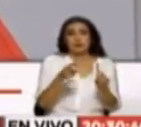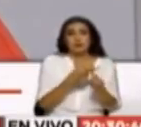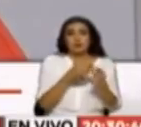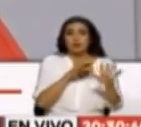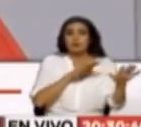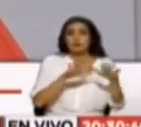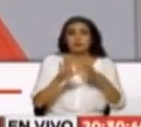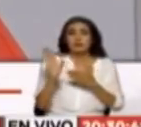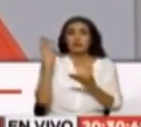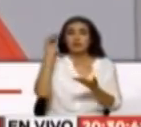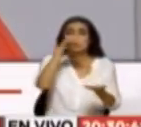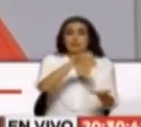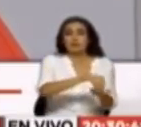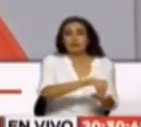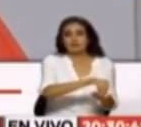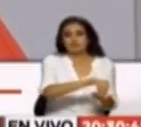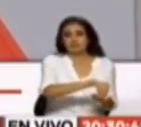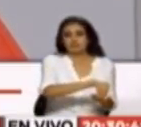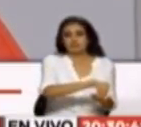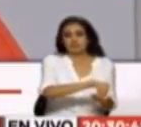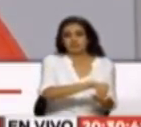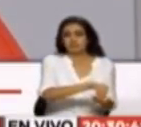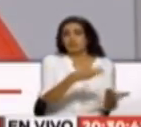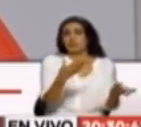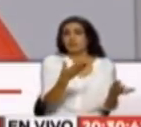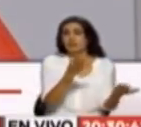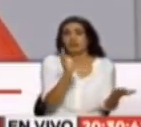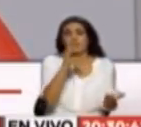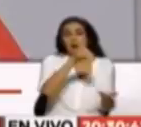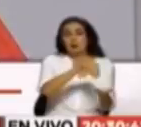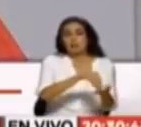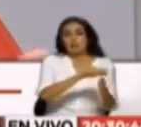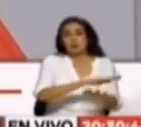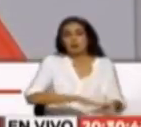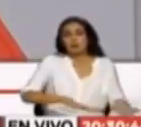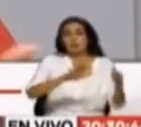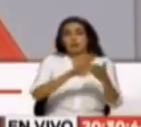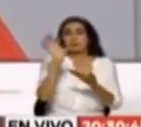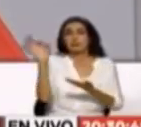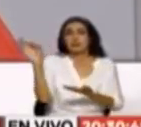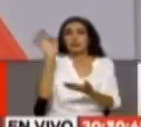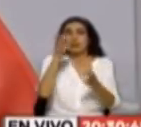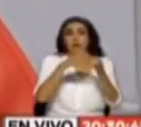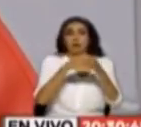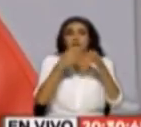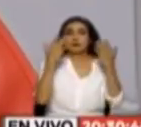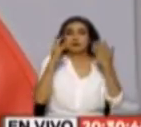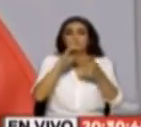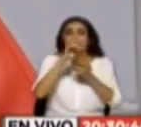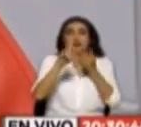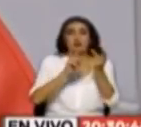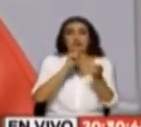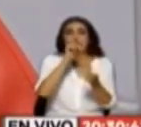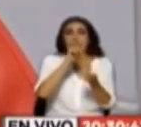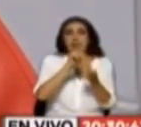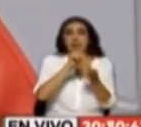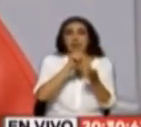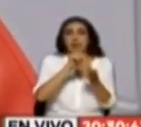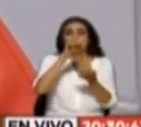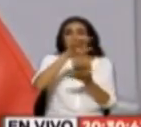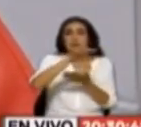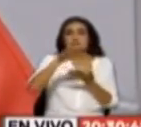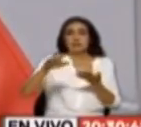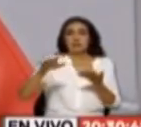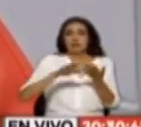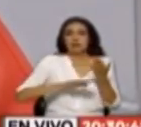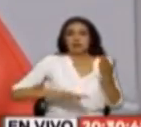acciones, la incorporación como parte del comité a la provincia en representación de ella, obviamente a la prefectura de la provincia de